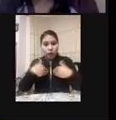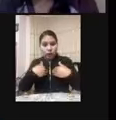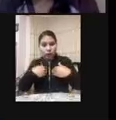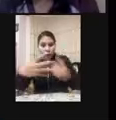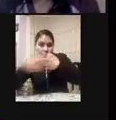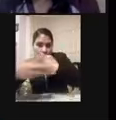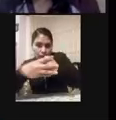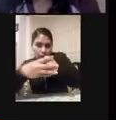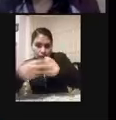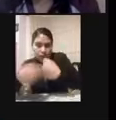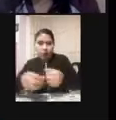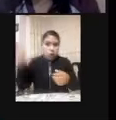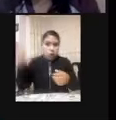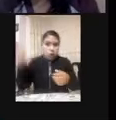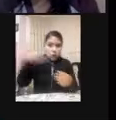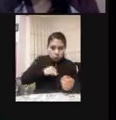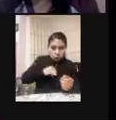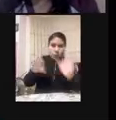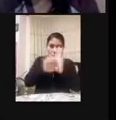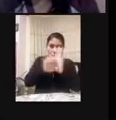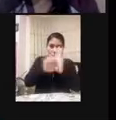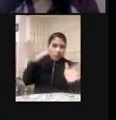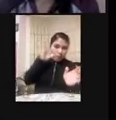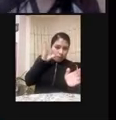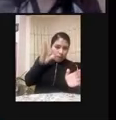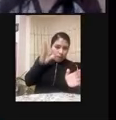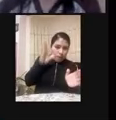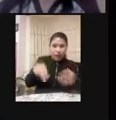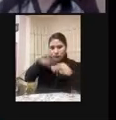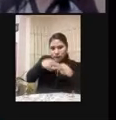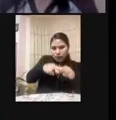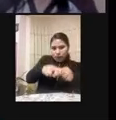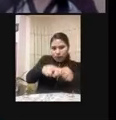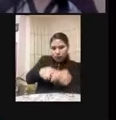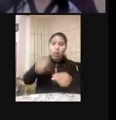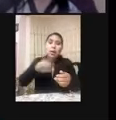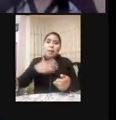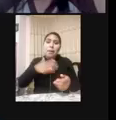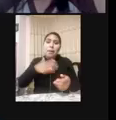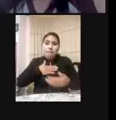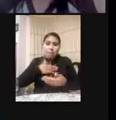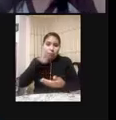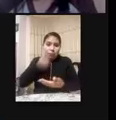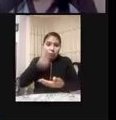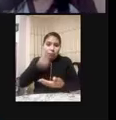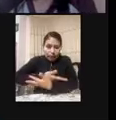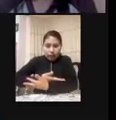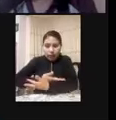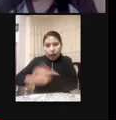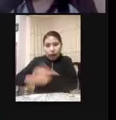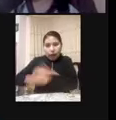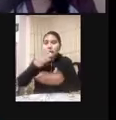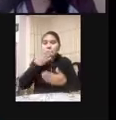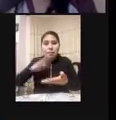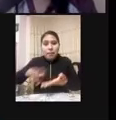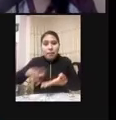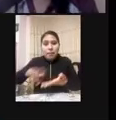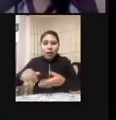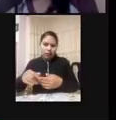ayuda. Cosas pequeñas que ustedes pueden trabajar en casa va a ayudar bastante para que Margarita empiece a cambiar sus